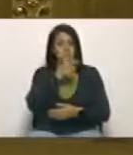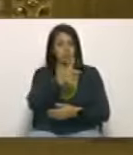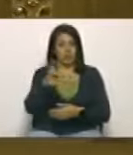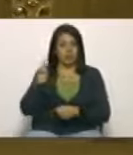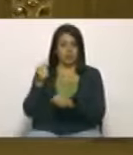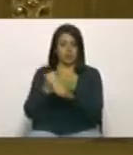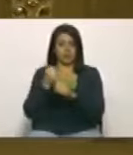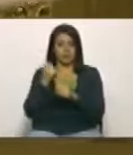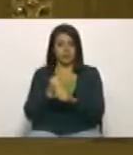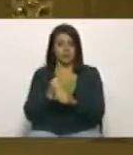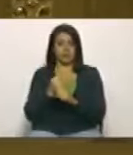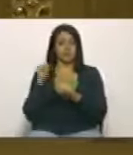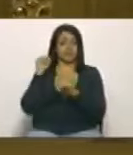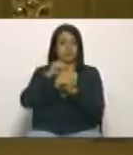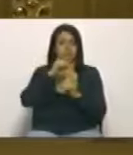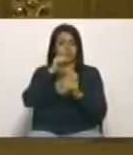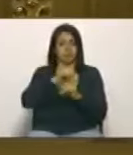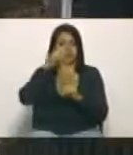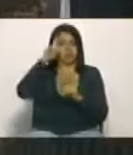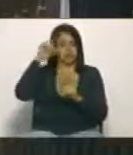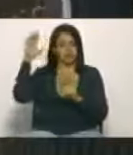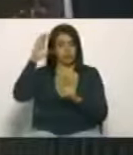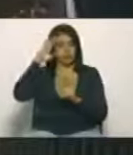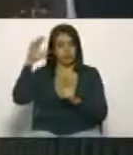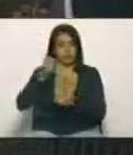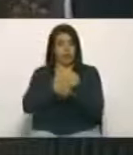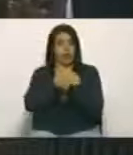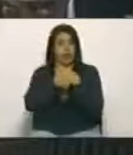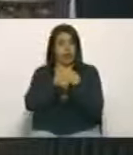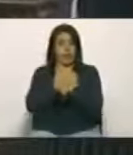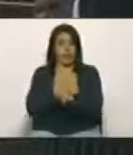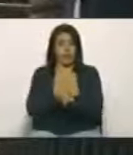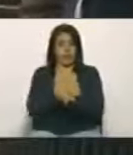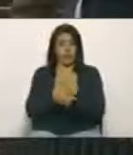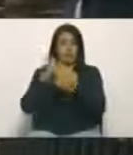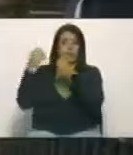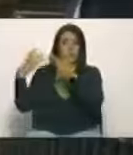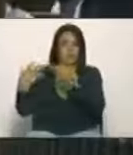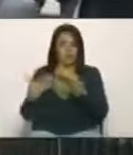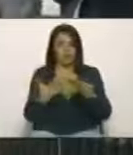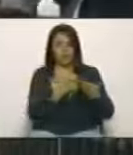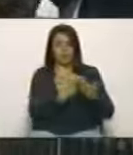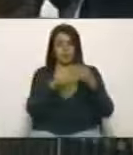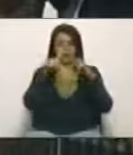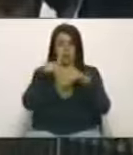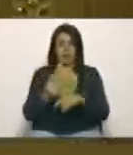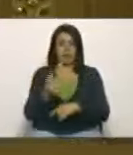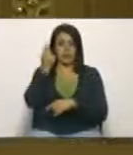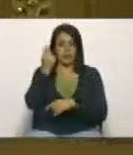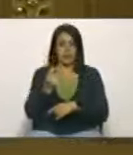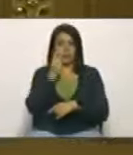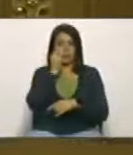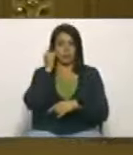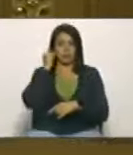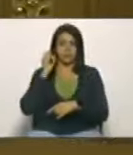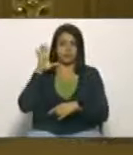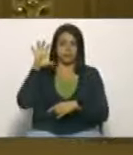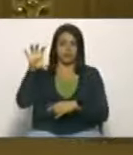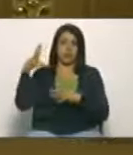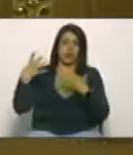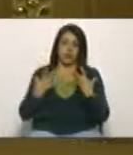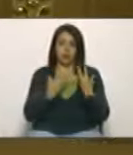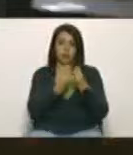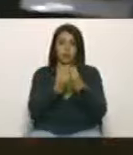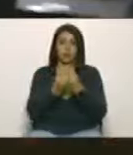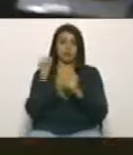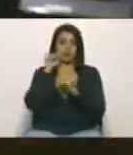trabajador, luchador, soñador, amoroso. Bienvenidos que estos diputados y diputadas de la patria